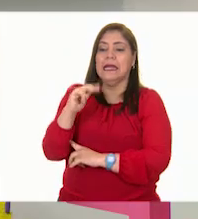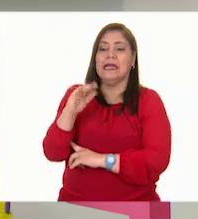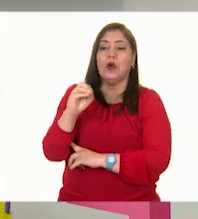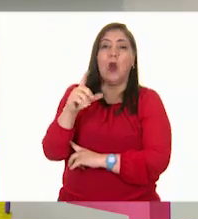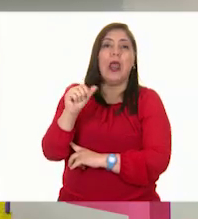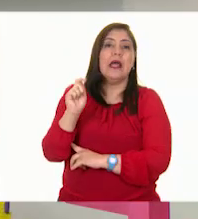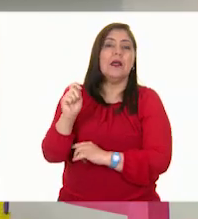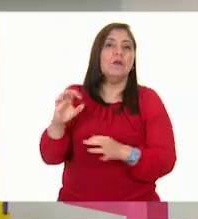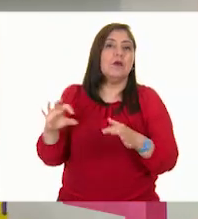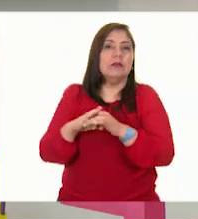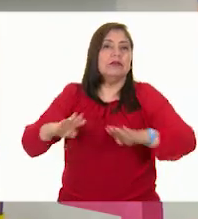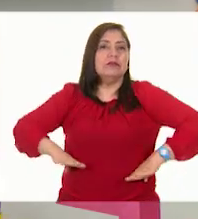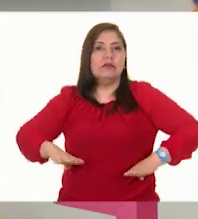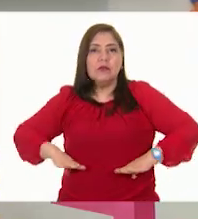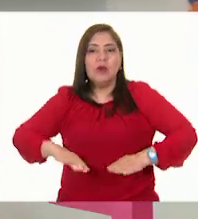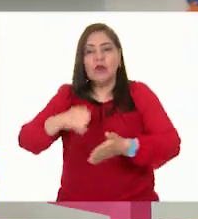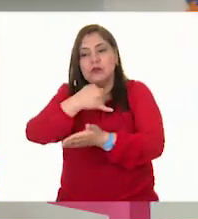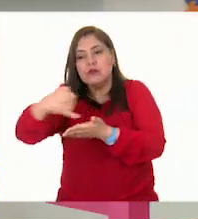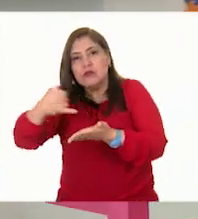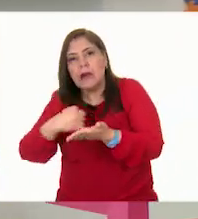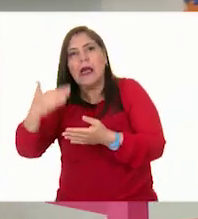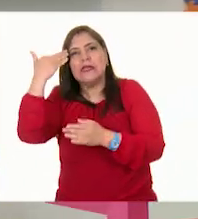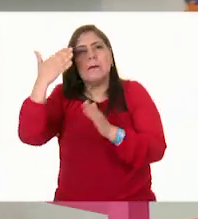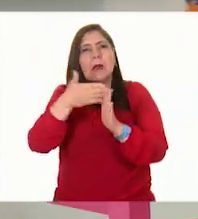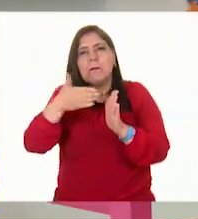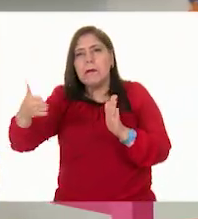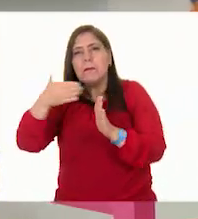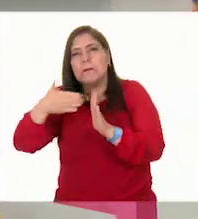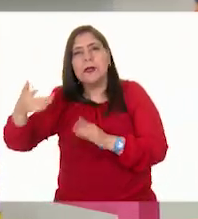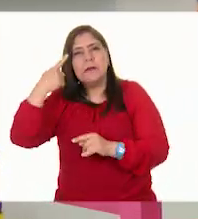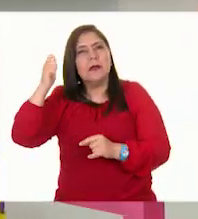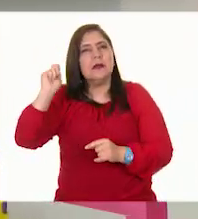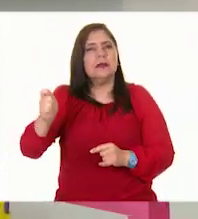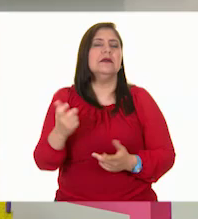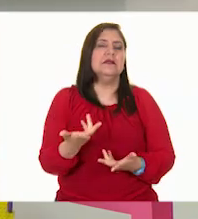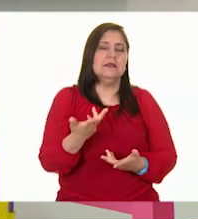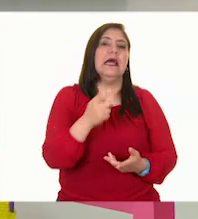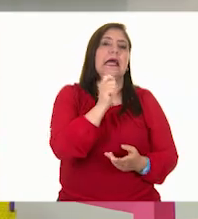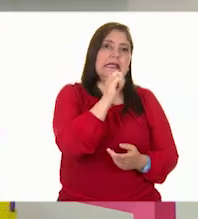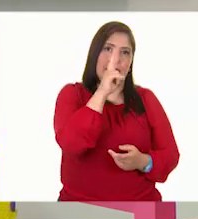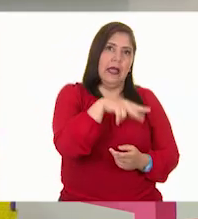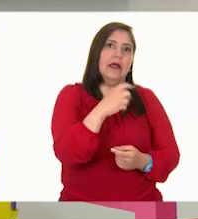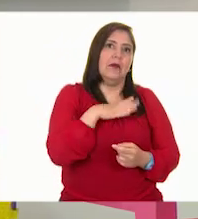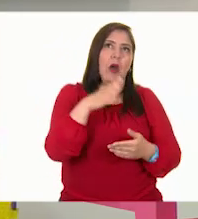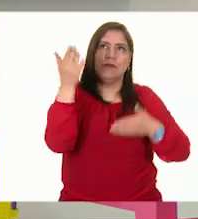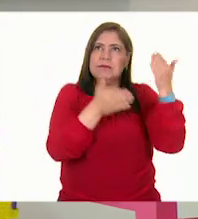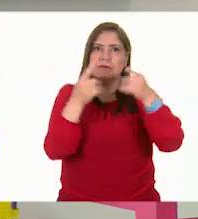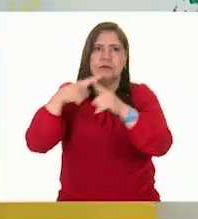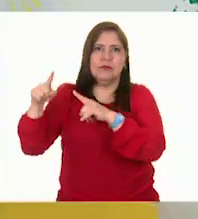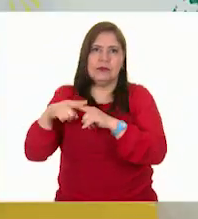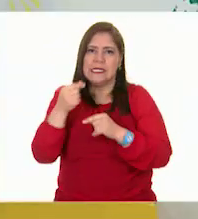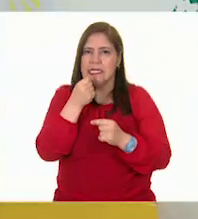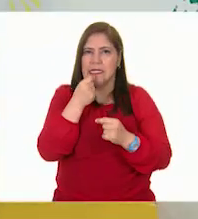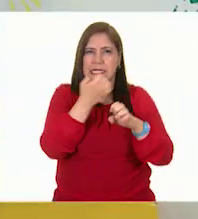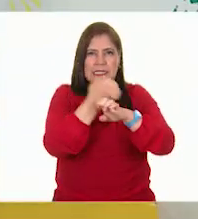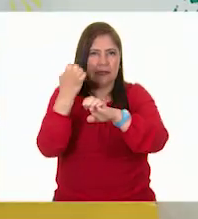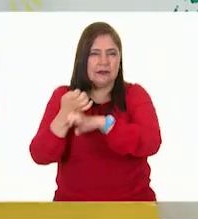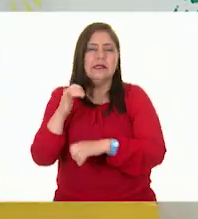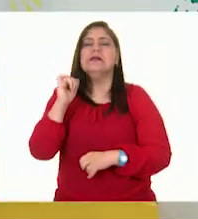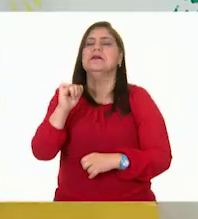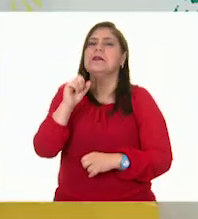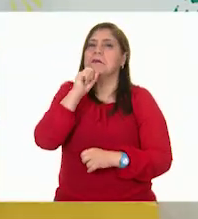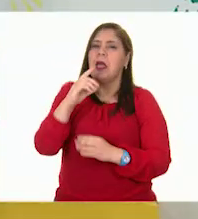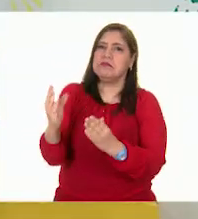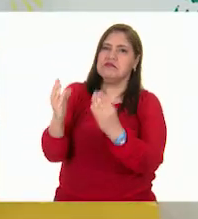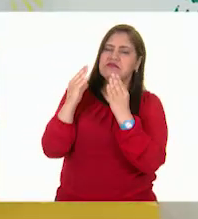Así es muy bueno también conocer cómo funcionan estas otras escuelas donde se reúnen niños de tantos estados. Y nos enseñan valores